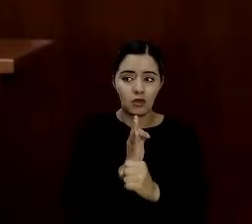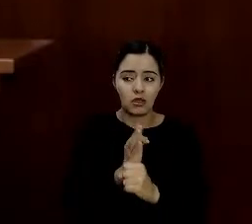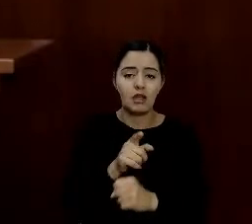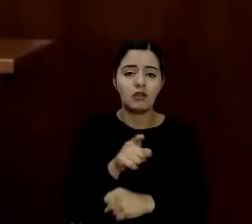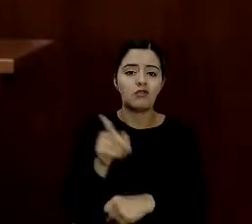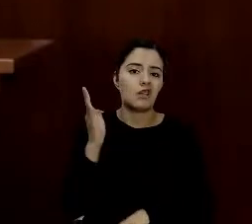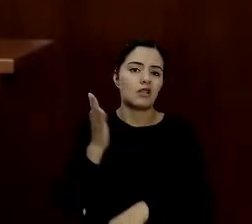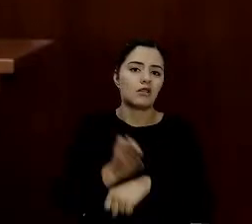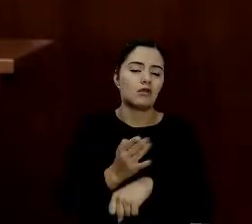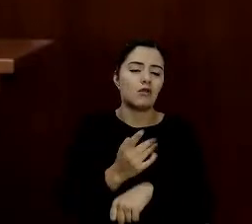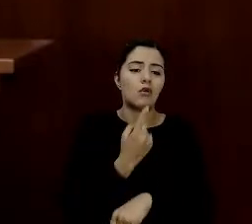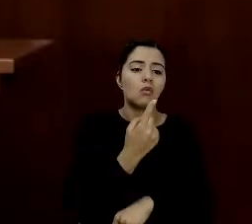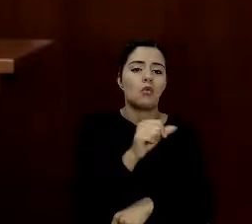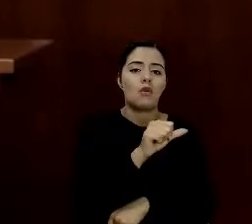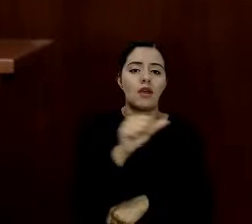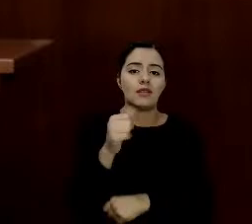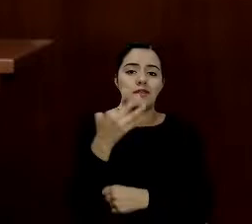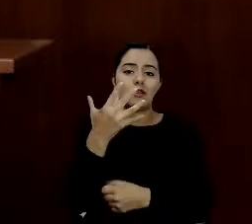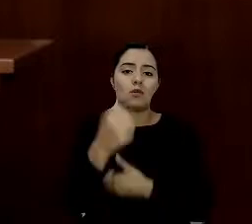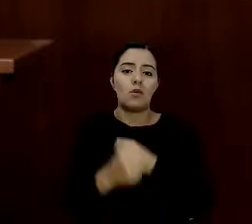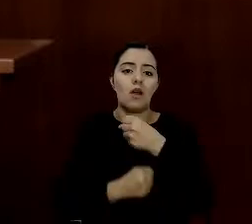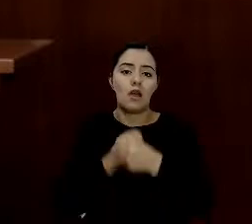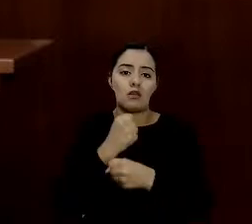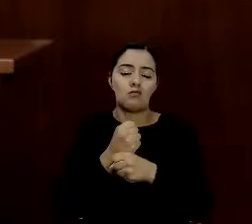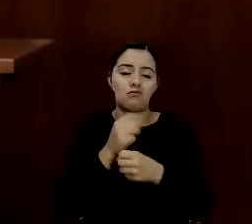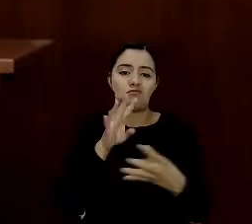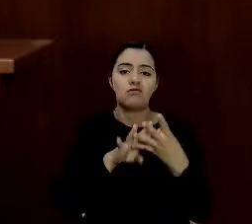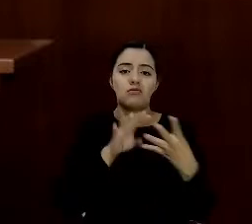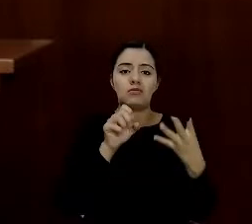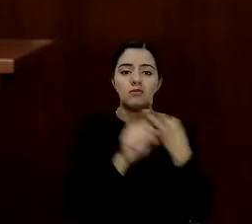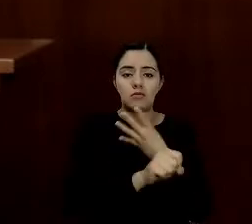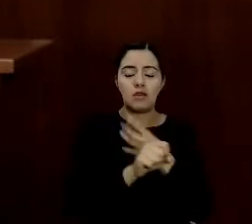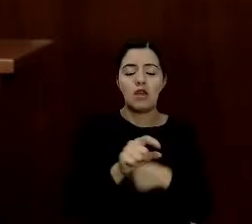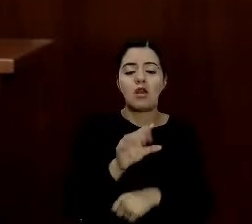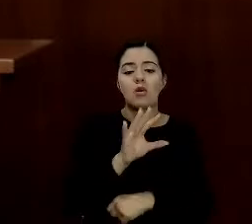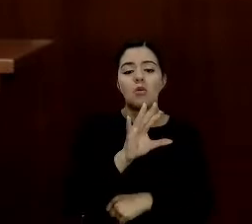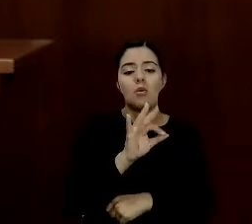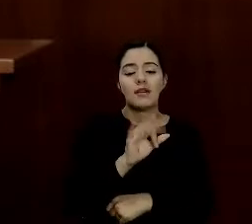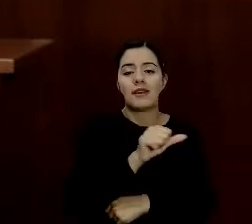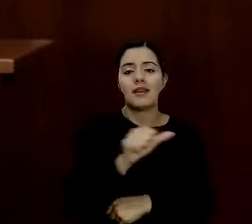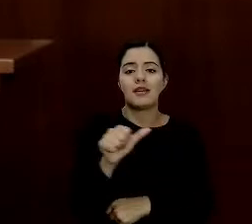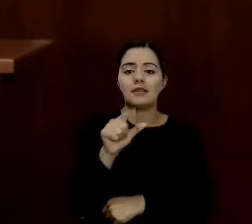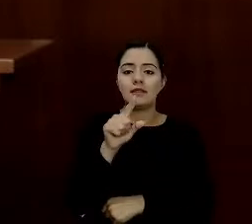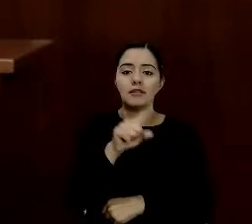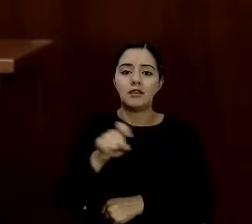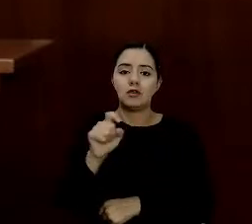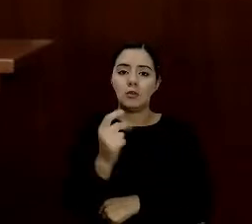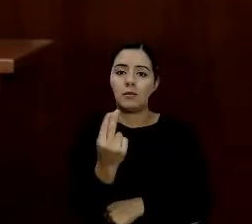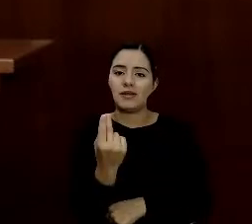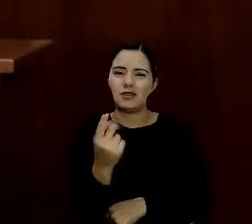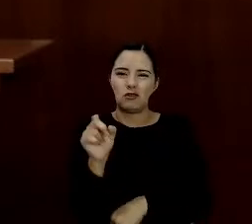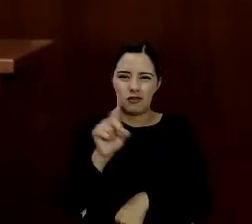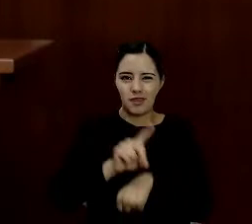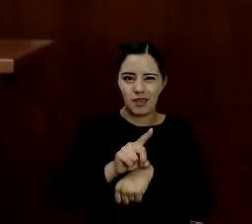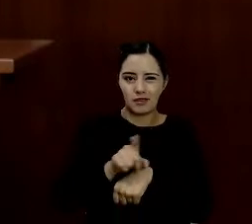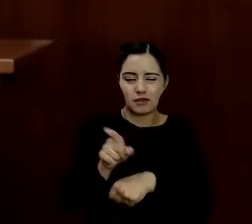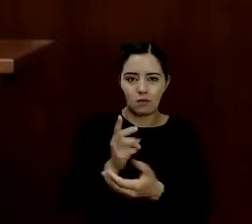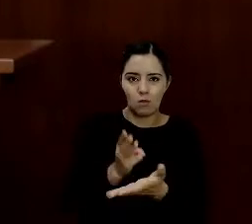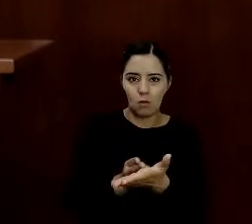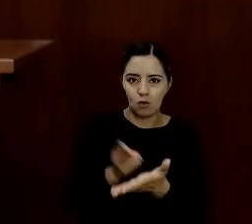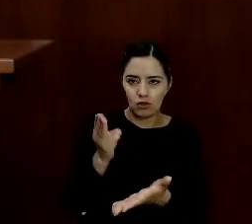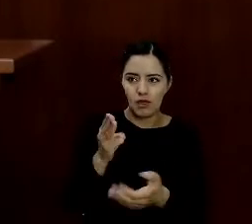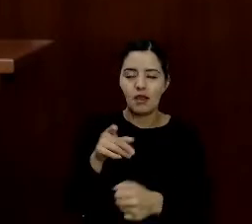a cinco años de prisión y de cuarenta a 125 días de multa a los padres o familiares